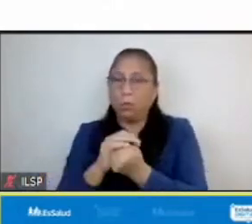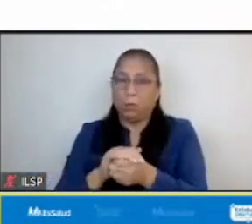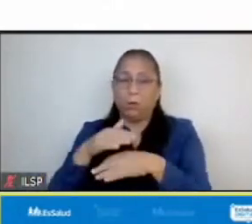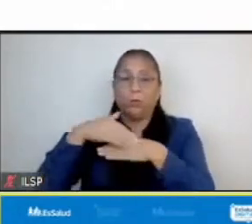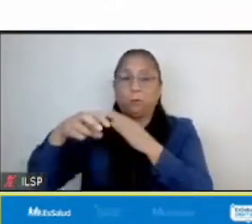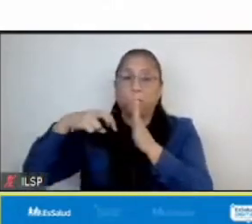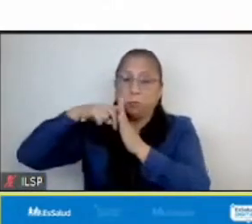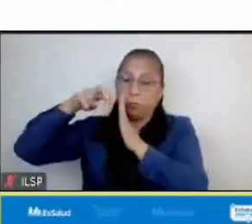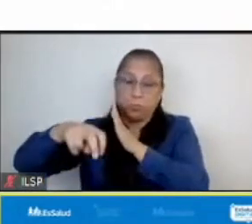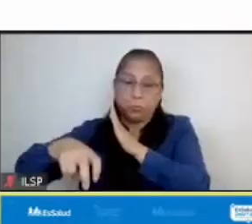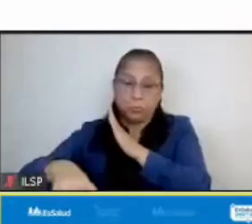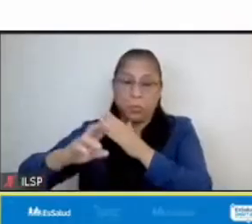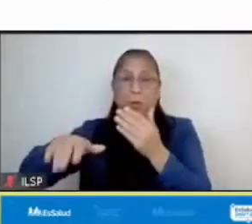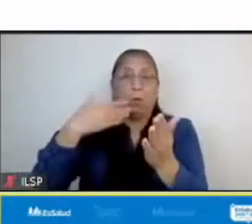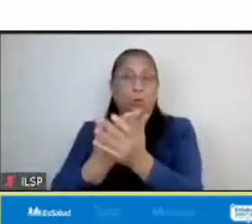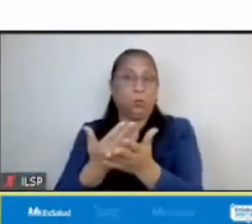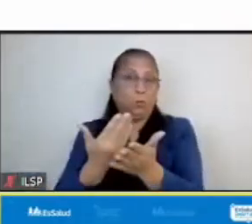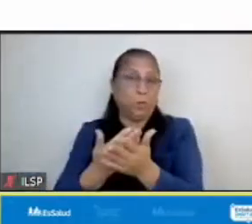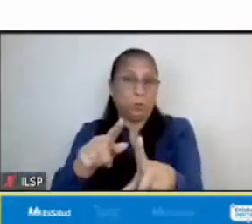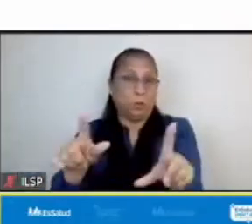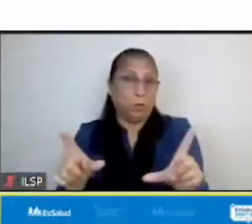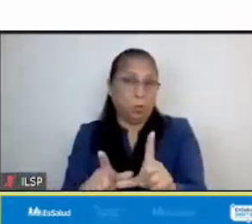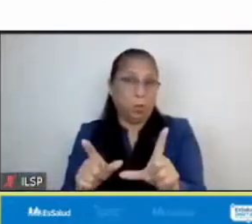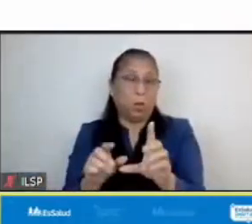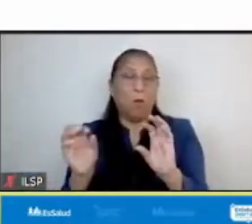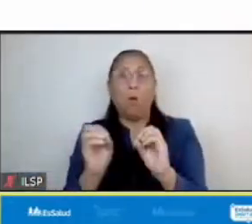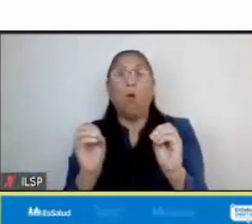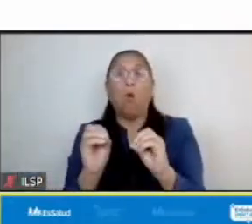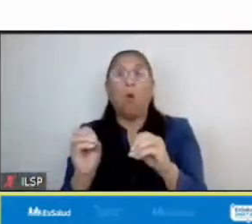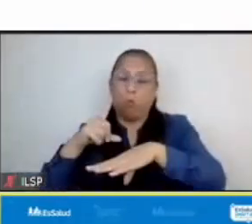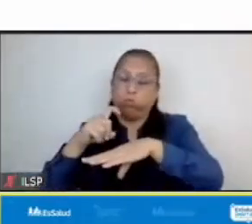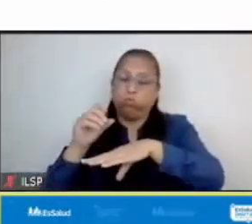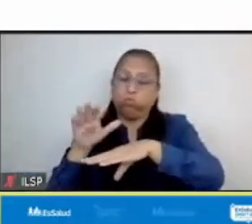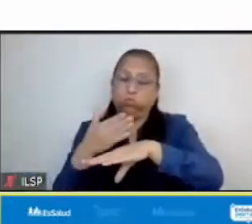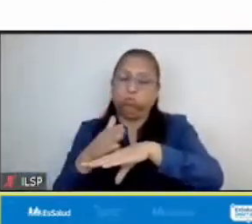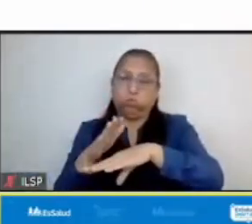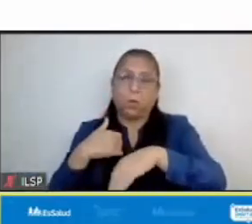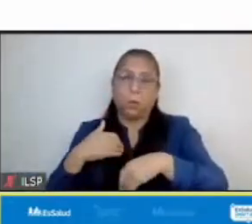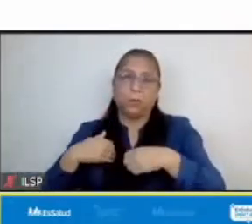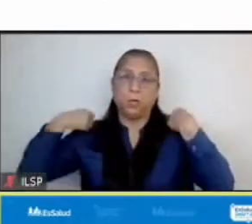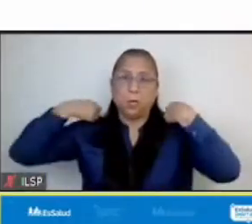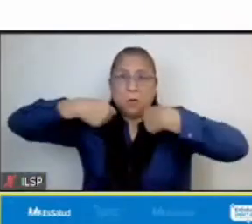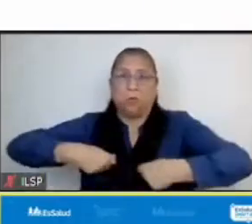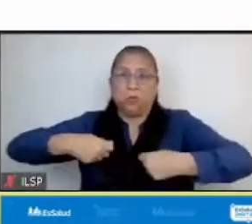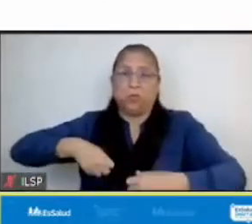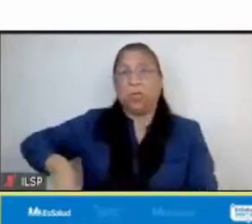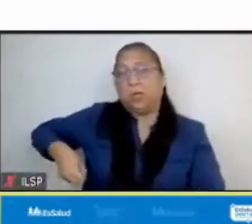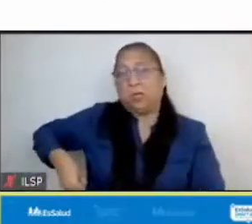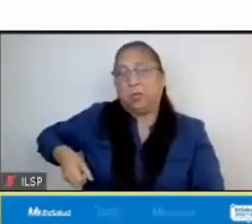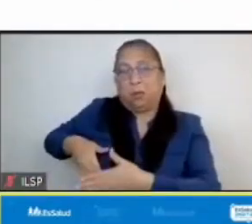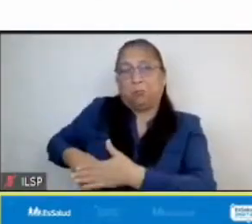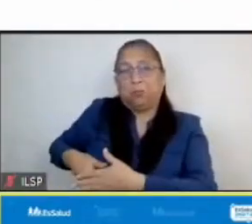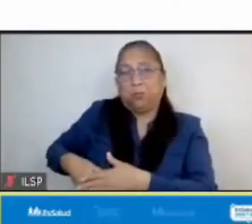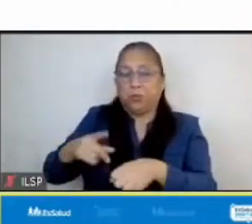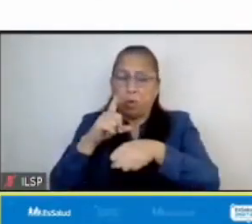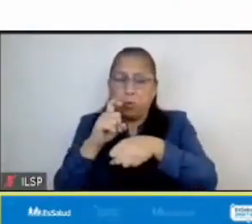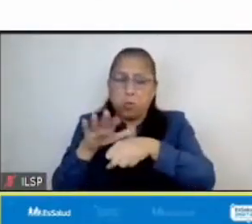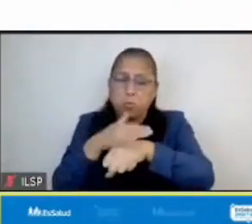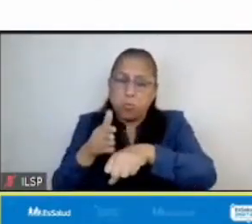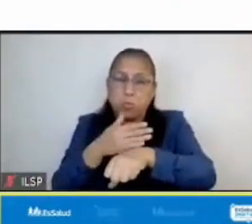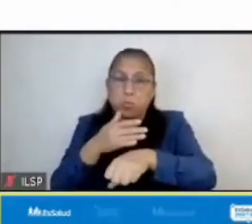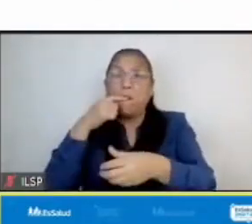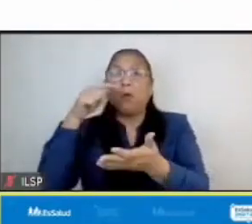o cuando llegas al destino, o usar tu alcohol en gel que lo puedes tener en la mochila, en la cartera, en el bolsillo. Y el uso